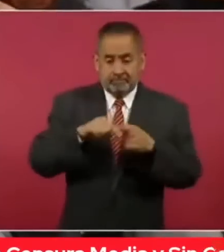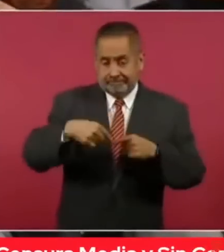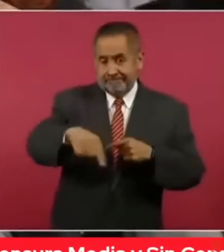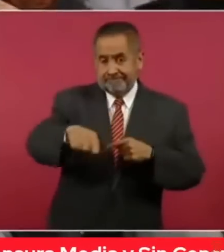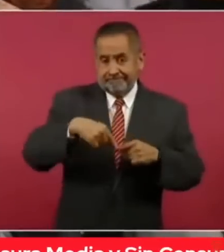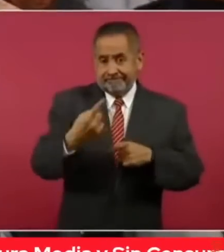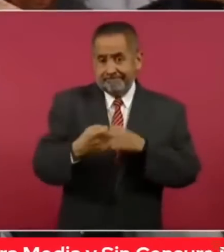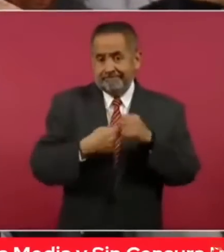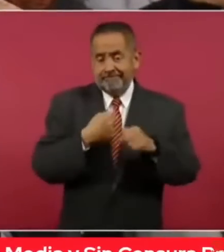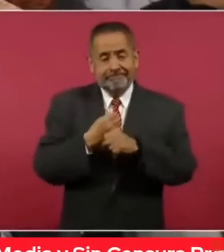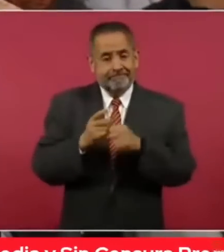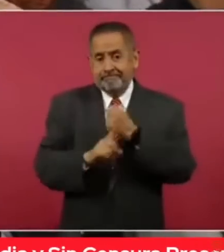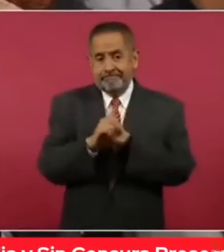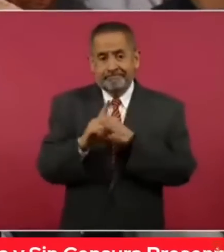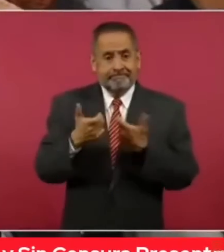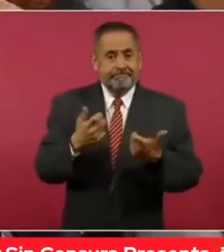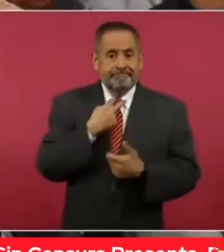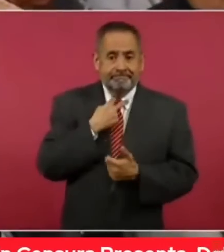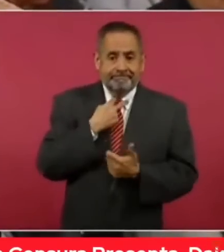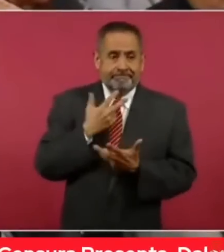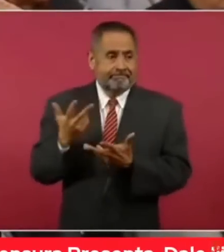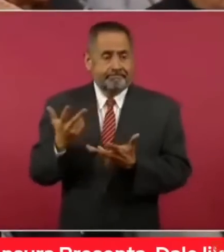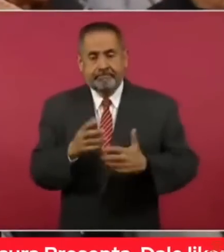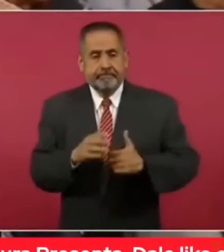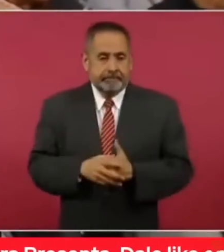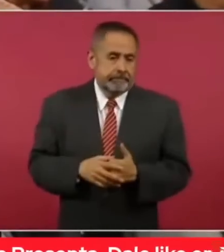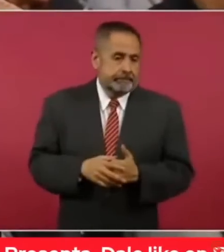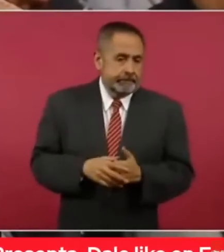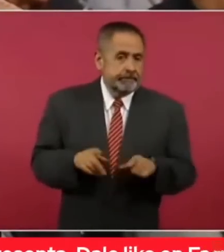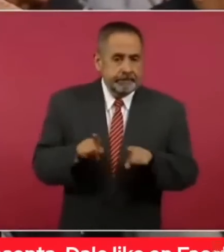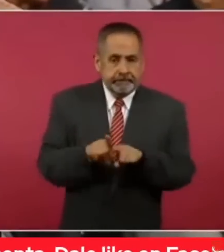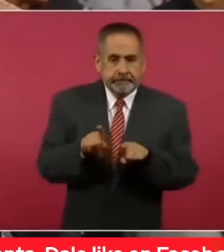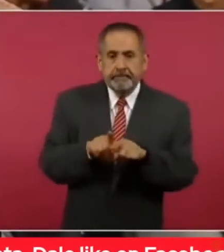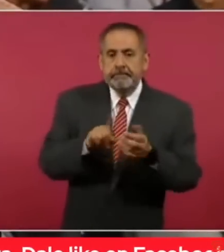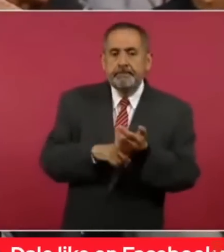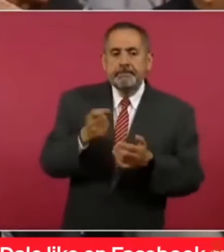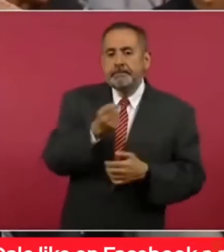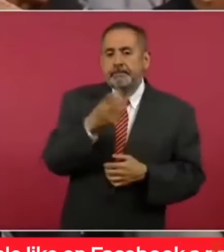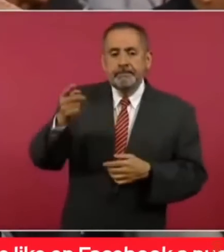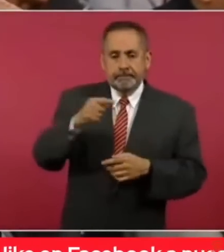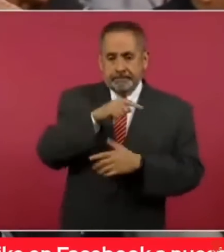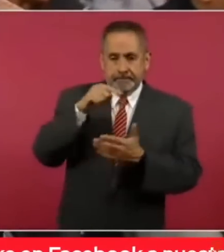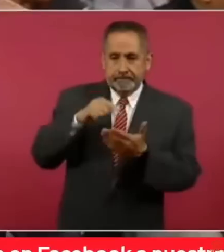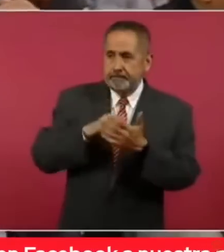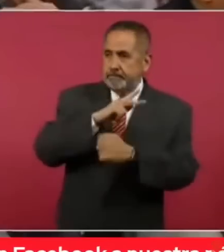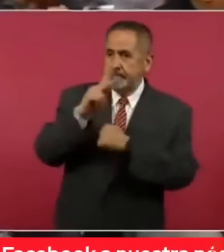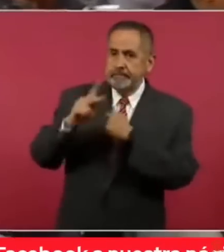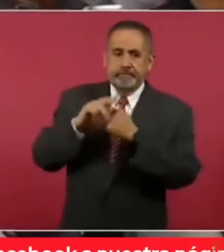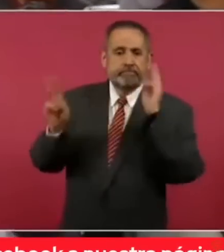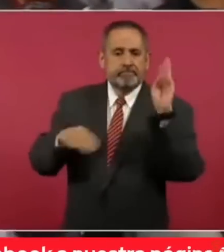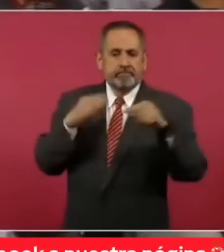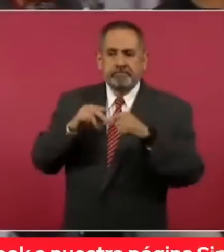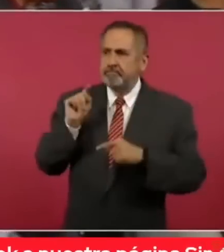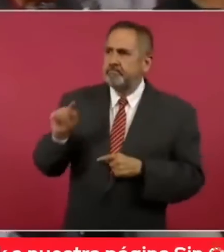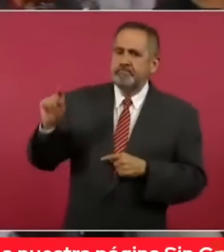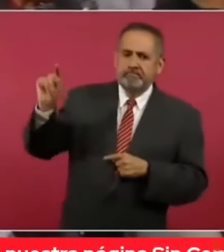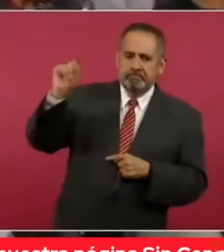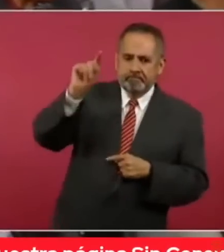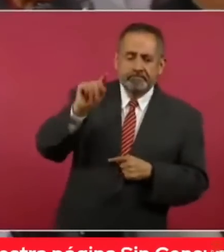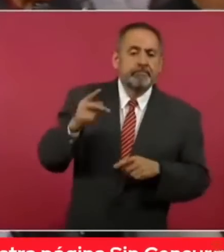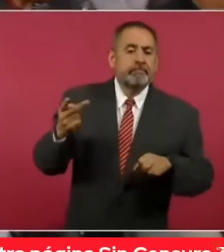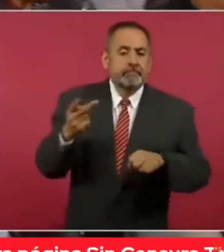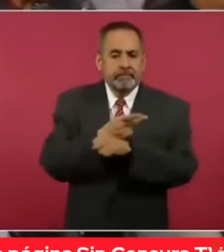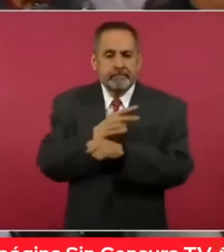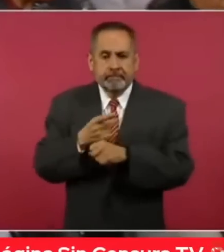año. Esto sucede al mismo tiempo en que algunas naciones de diferentes regiones del mundo han comenzado a llevar a